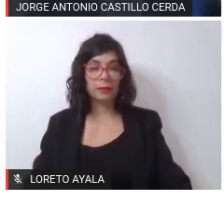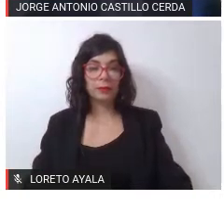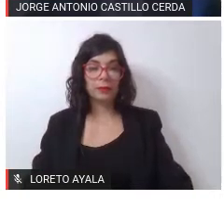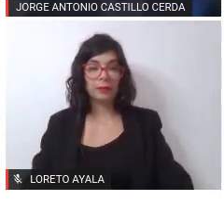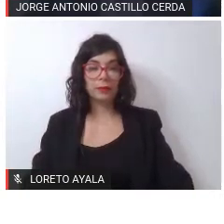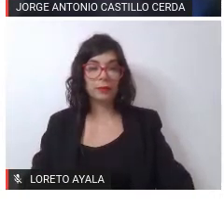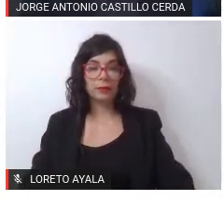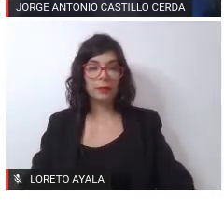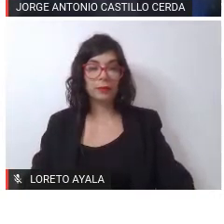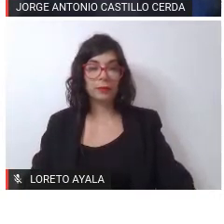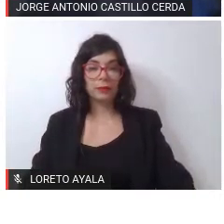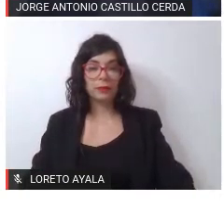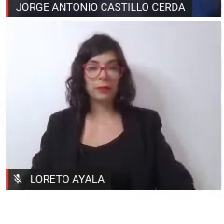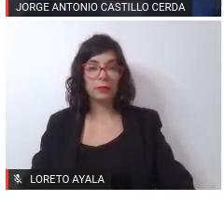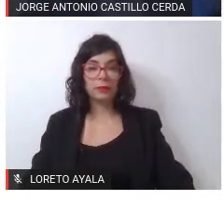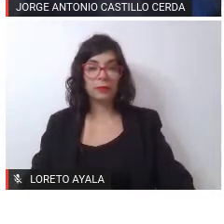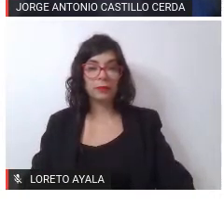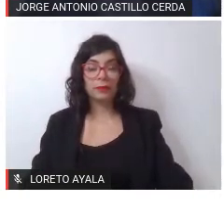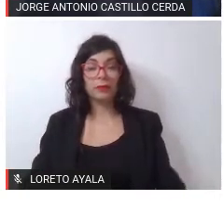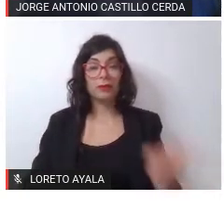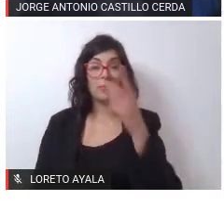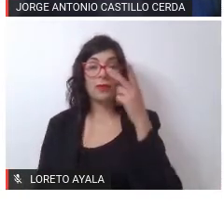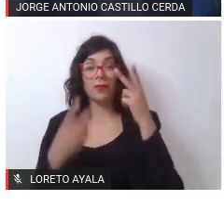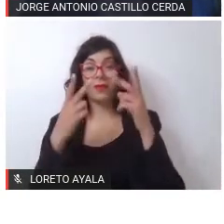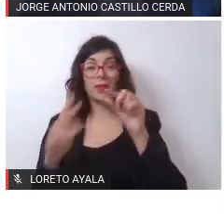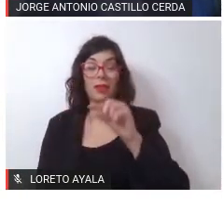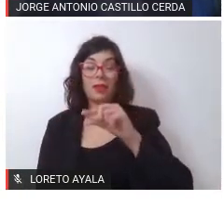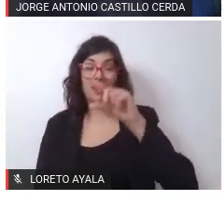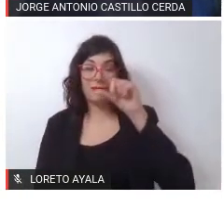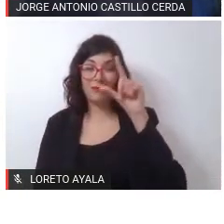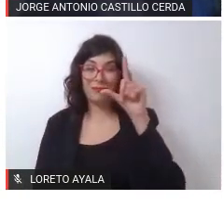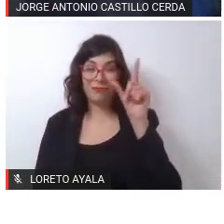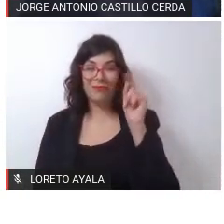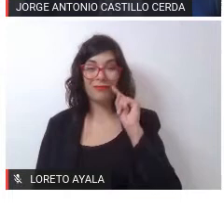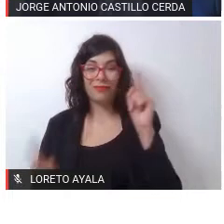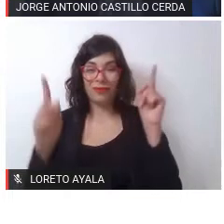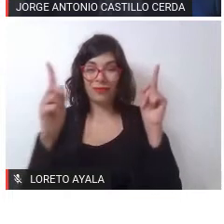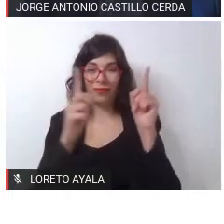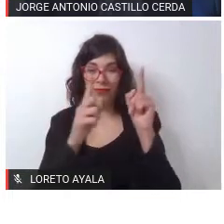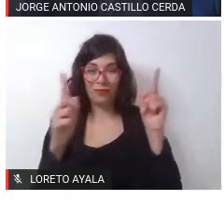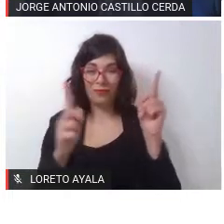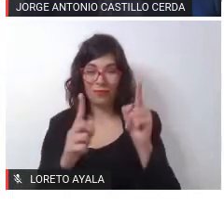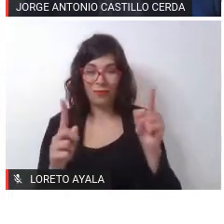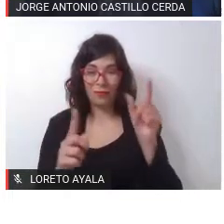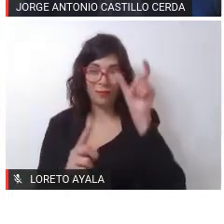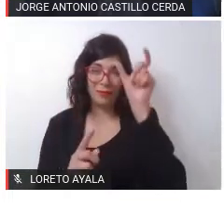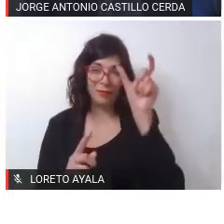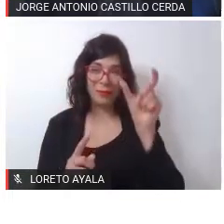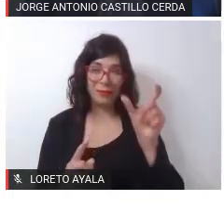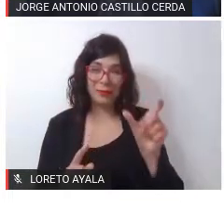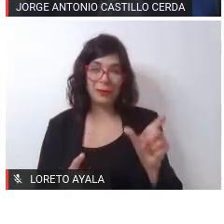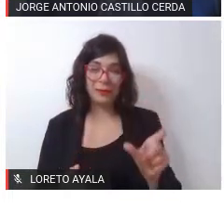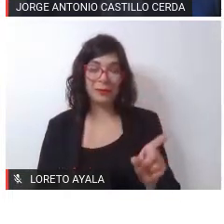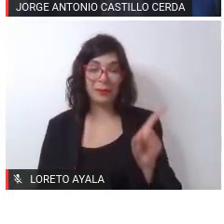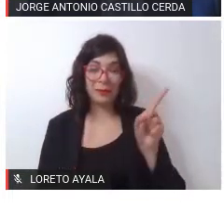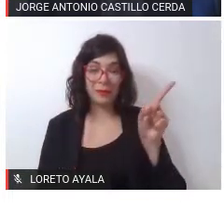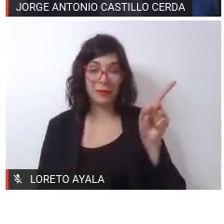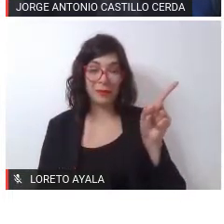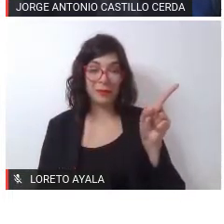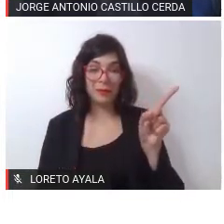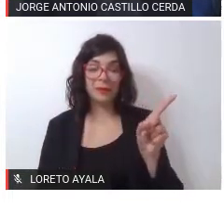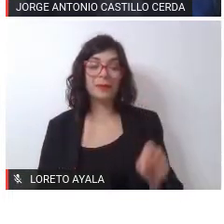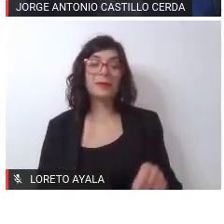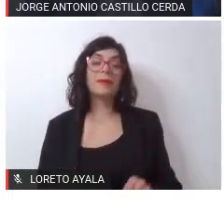Aquí hay un gráfico de población urbana y rural por región. Y ahí vemos, por ejemplo, la